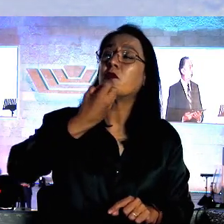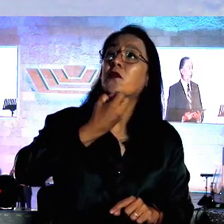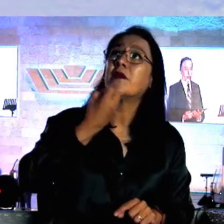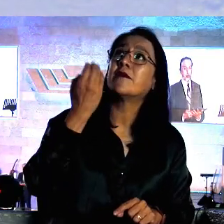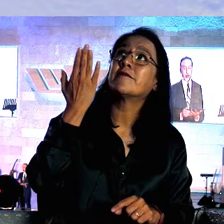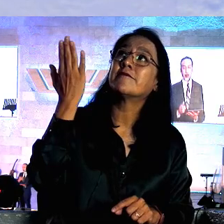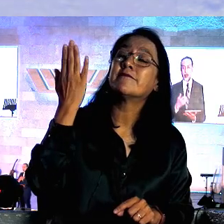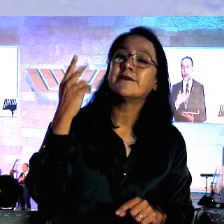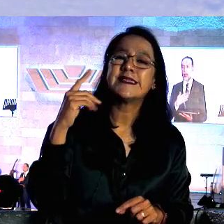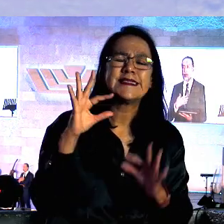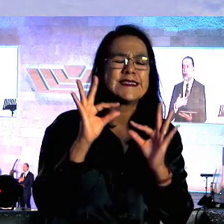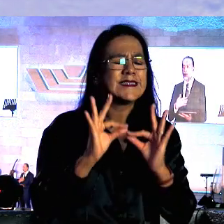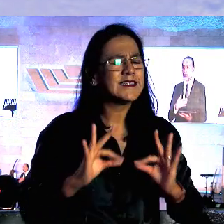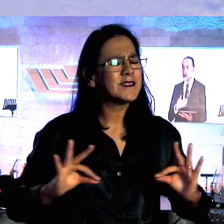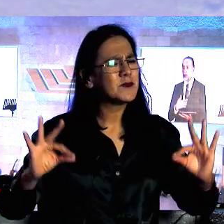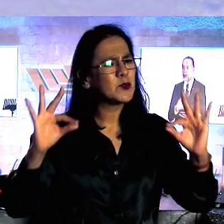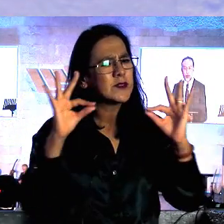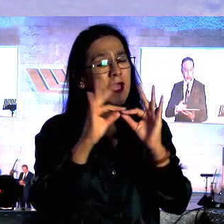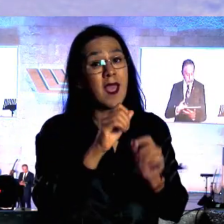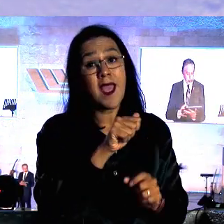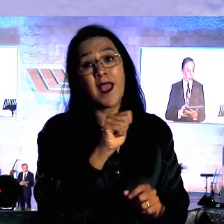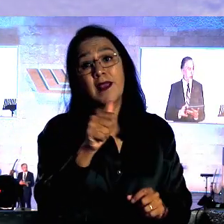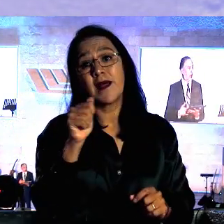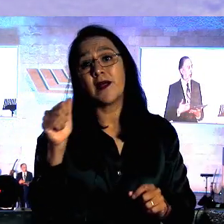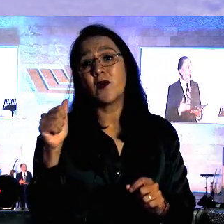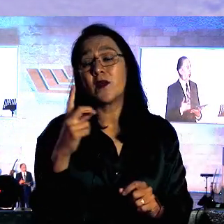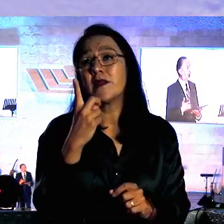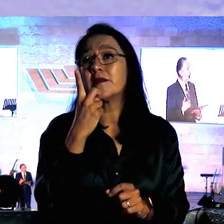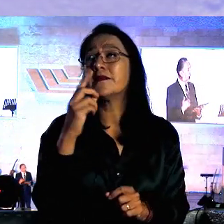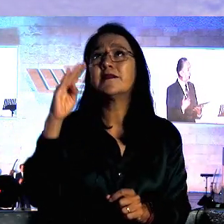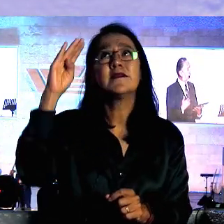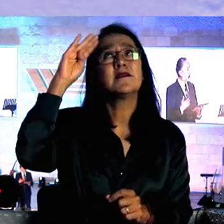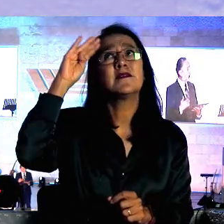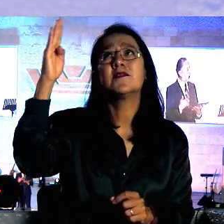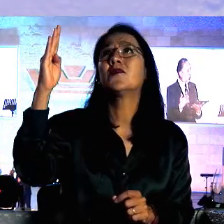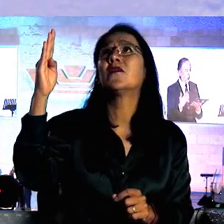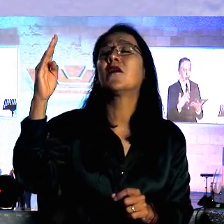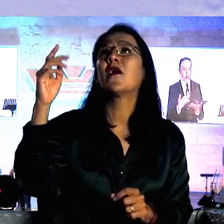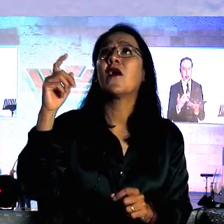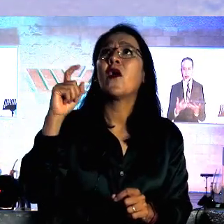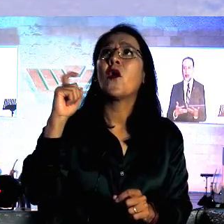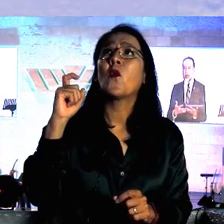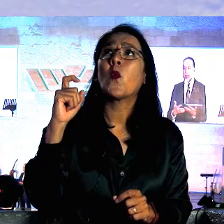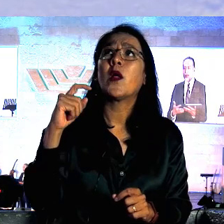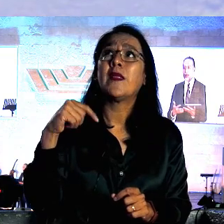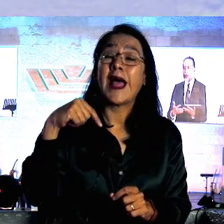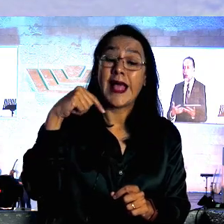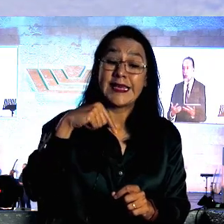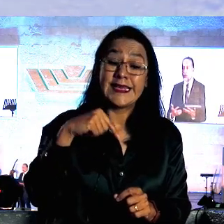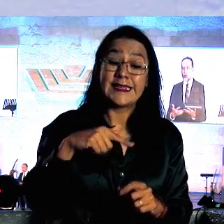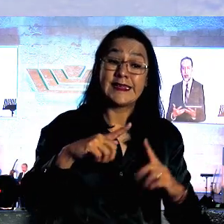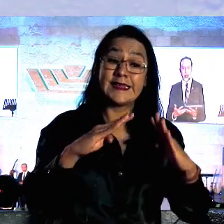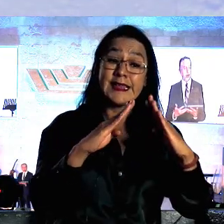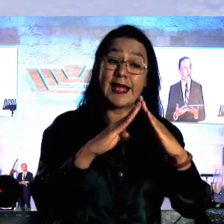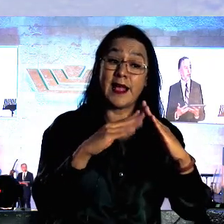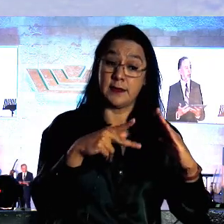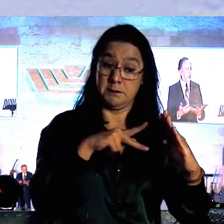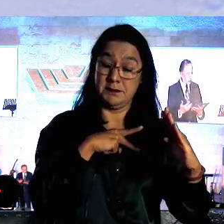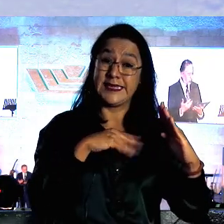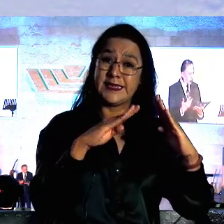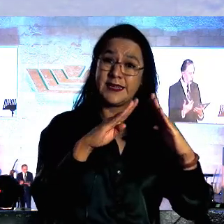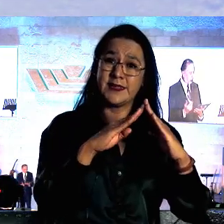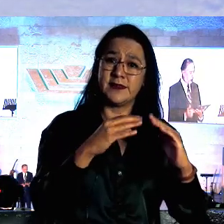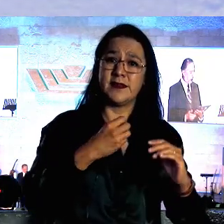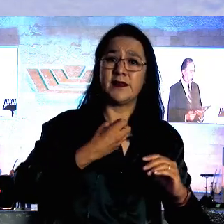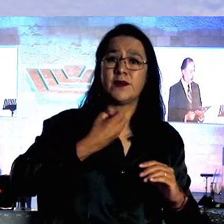pero eso es importante que cada uno de nosotros le ponga un sí señor y que cuando desde esta casa oremos a ti que